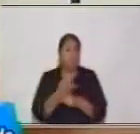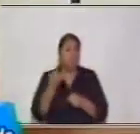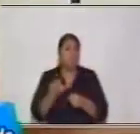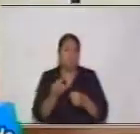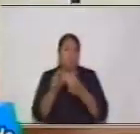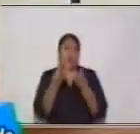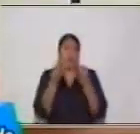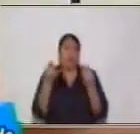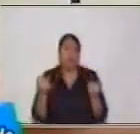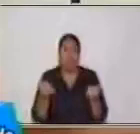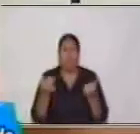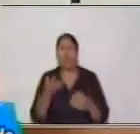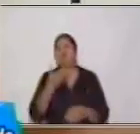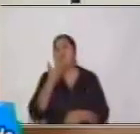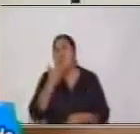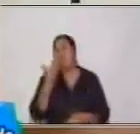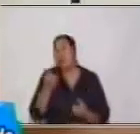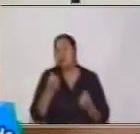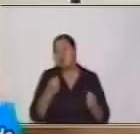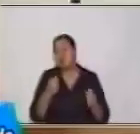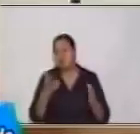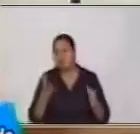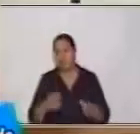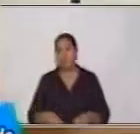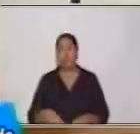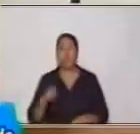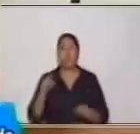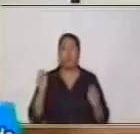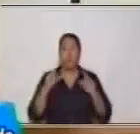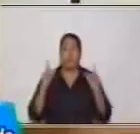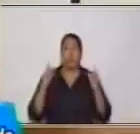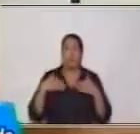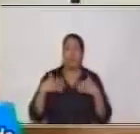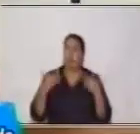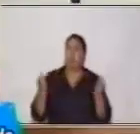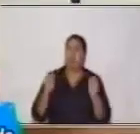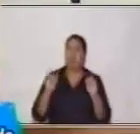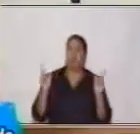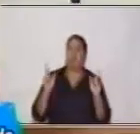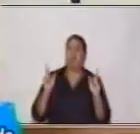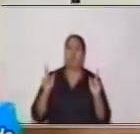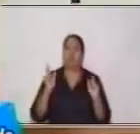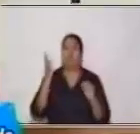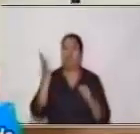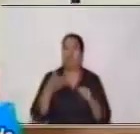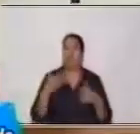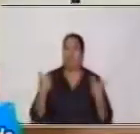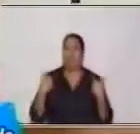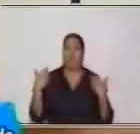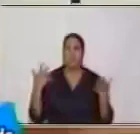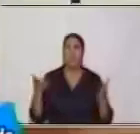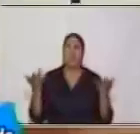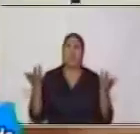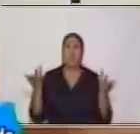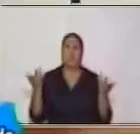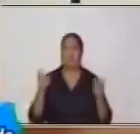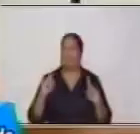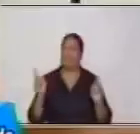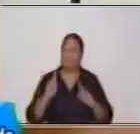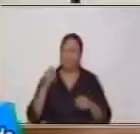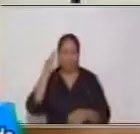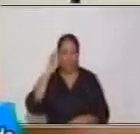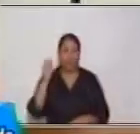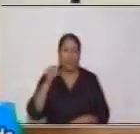mucha facilidad. No te debes de sorprender cuando te aparezca un número fraccionario para trabajarlo. ¿Por qué? Porque ahora